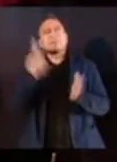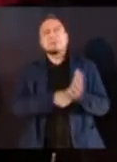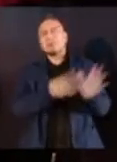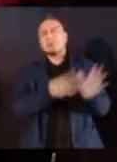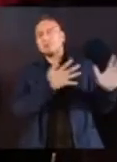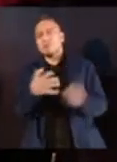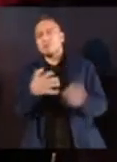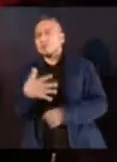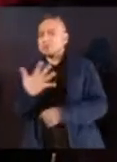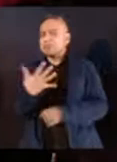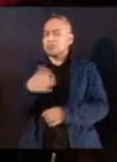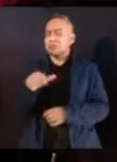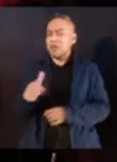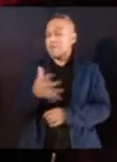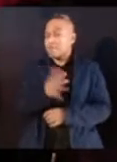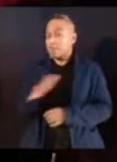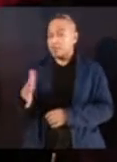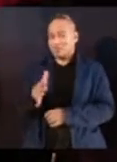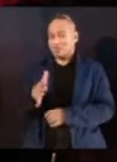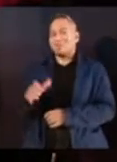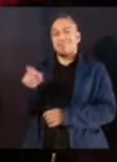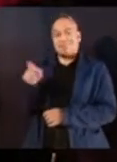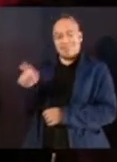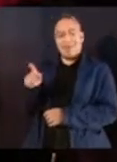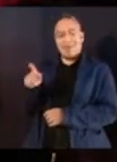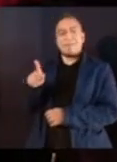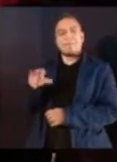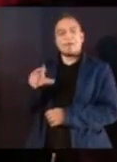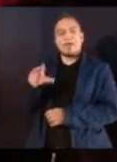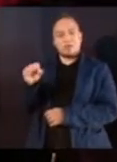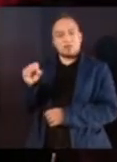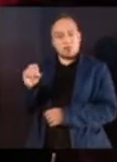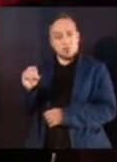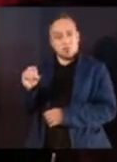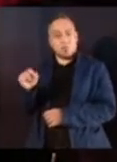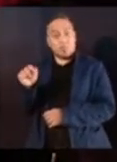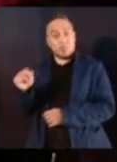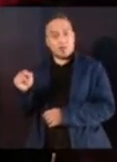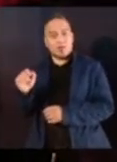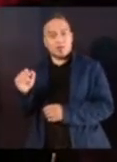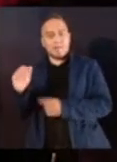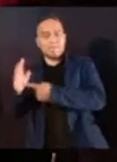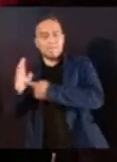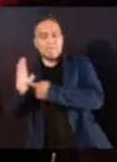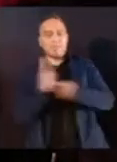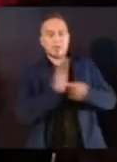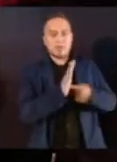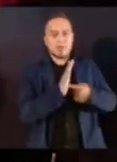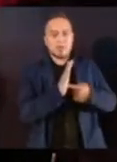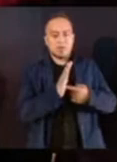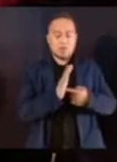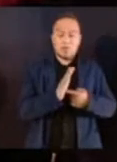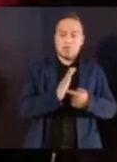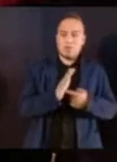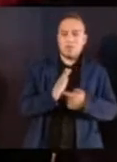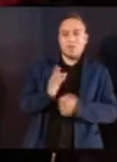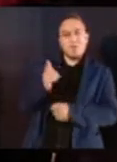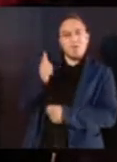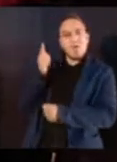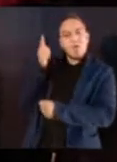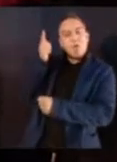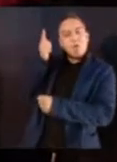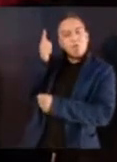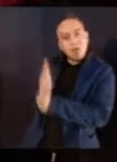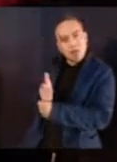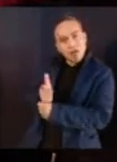así, cuando empezaron a valorarse las culturas distintas a la cultura